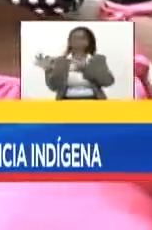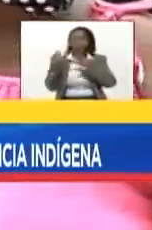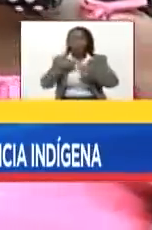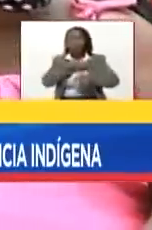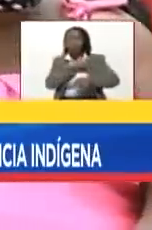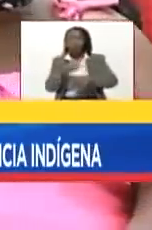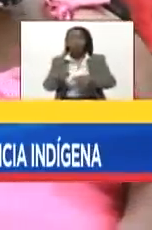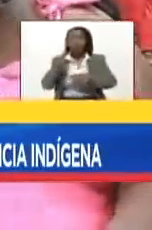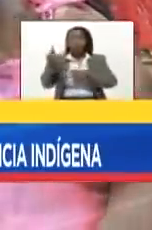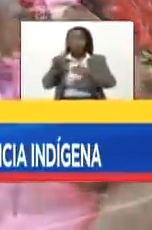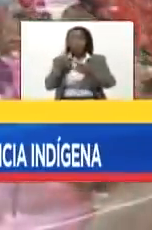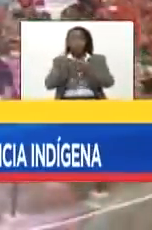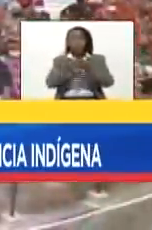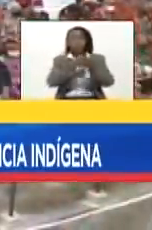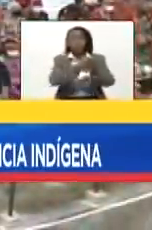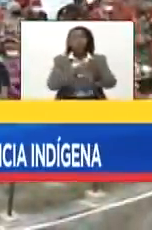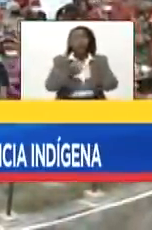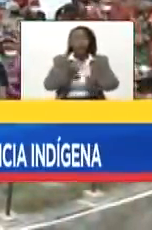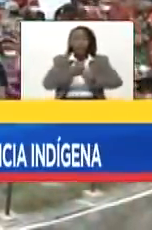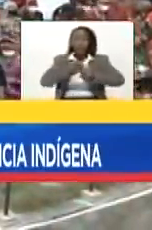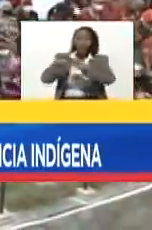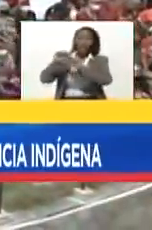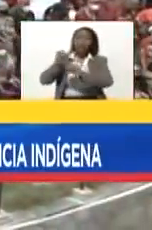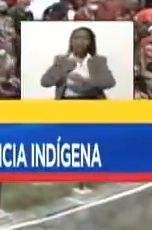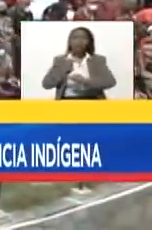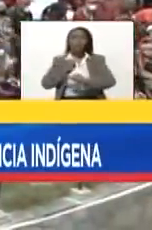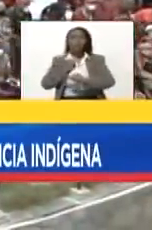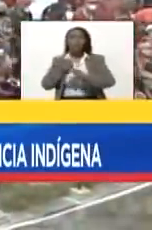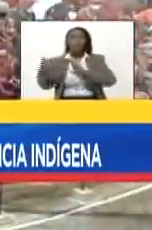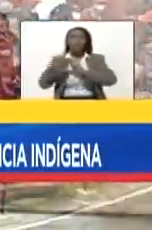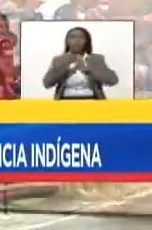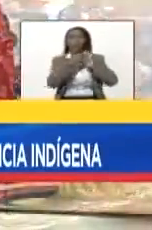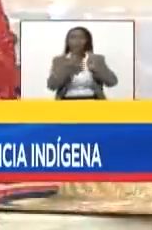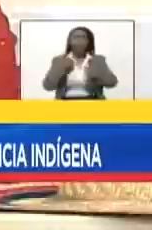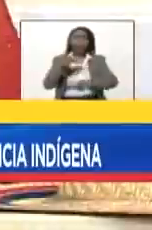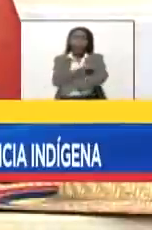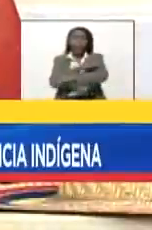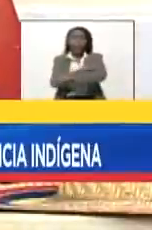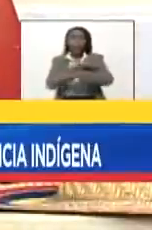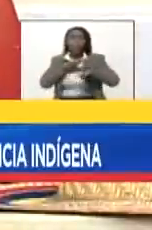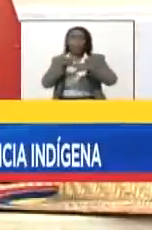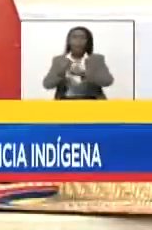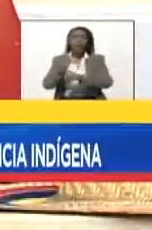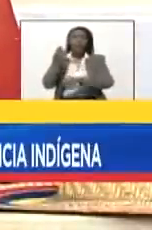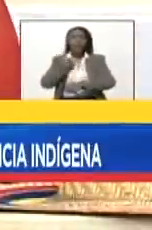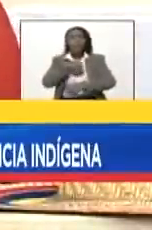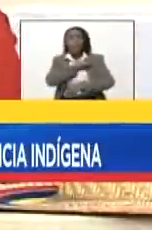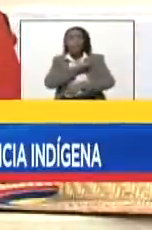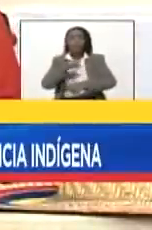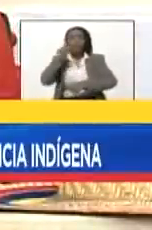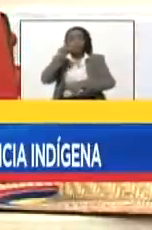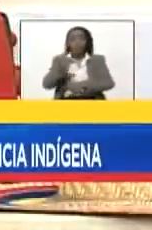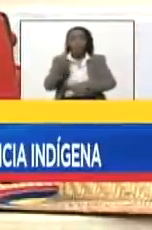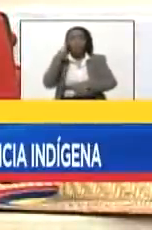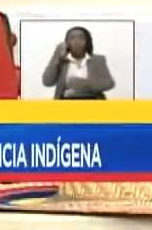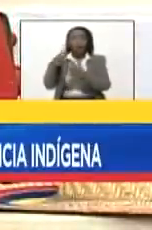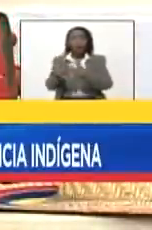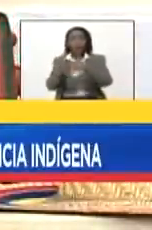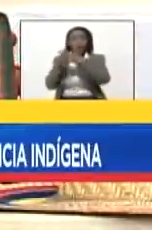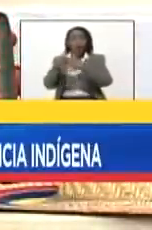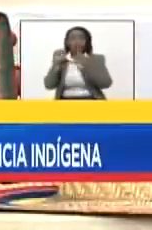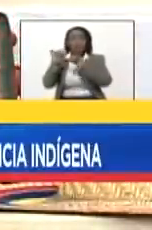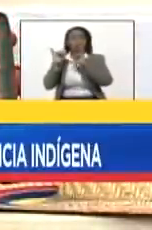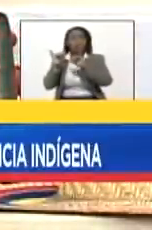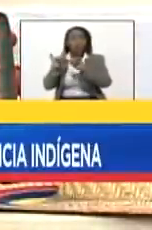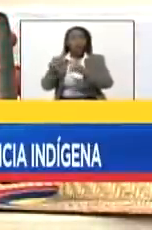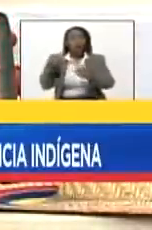activos y combatir ante cualquier ataque de la derecha y, por supuesto, del imperio español y del imperio norteamericano, porque son las mismas luchas, presidente.